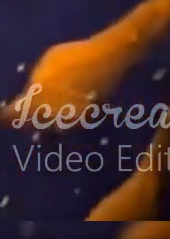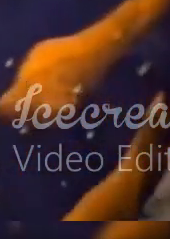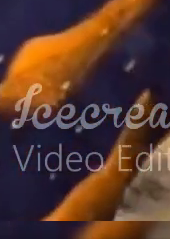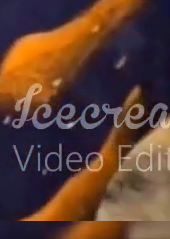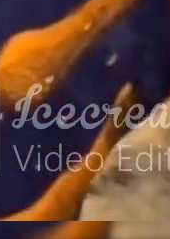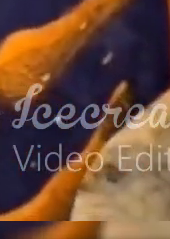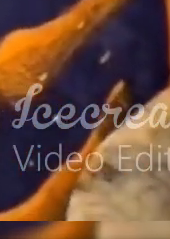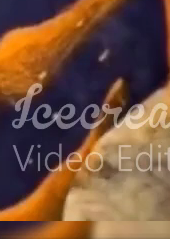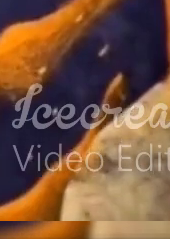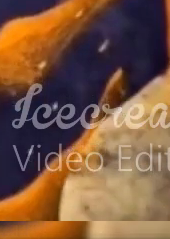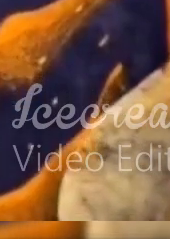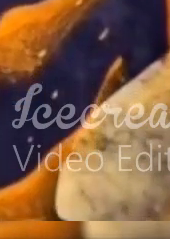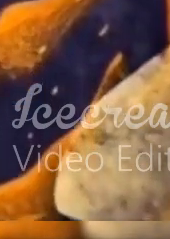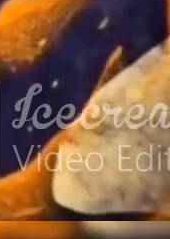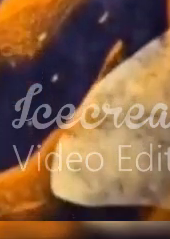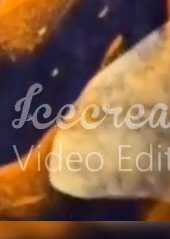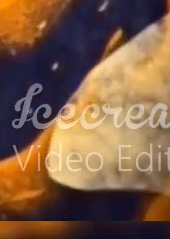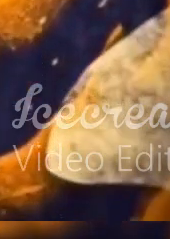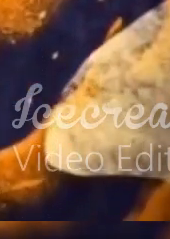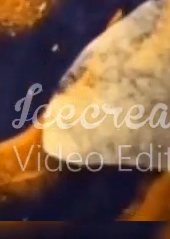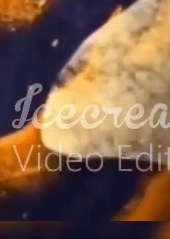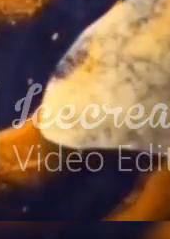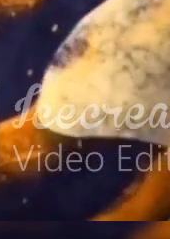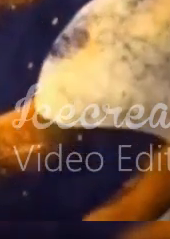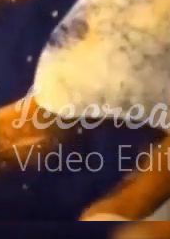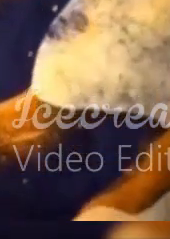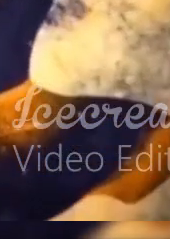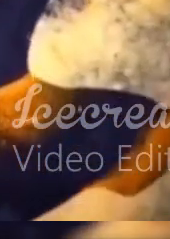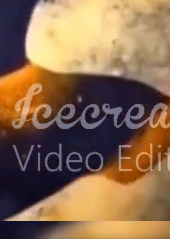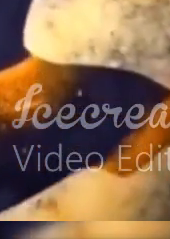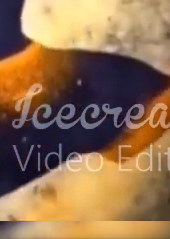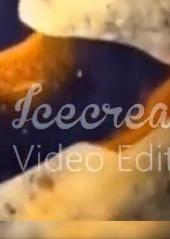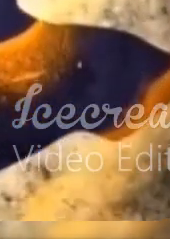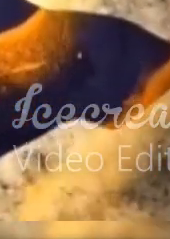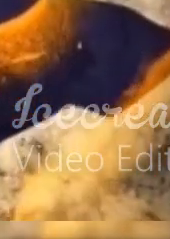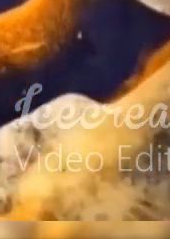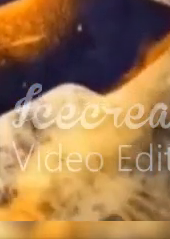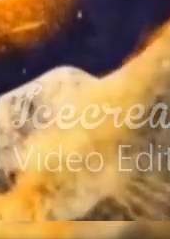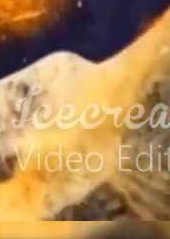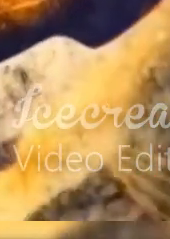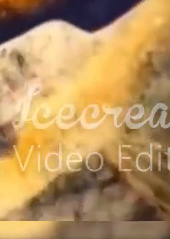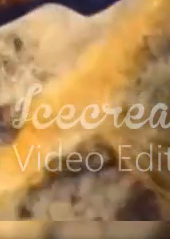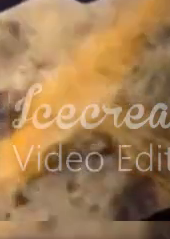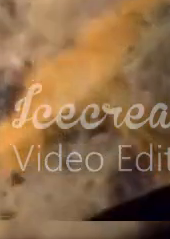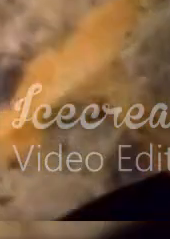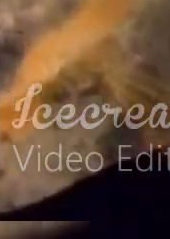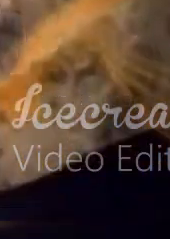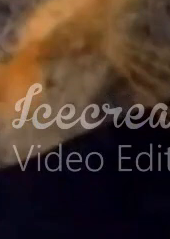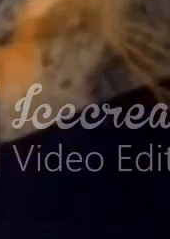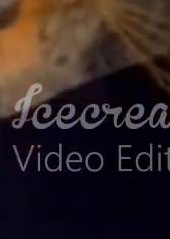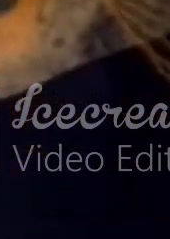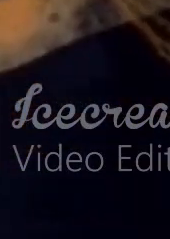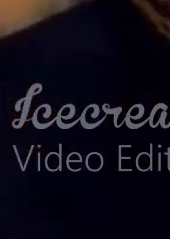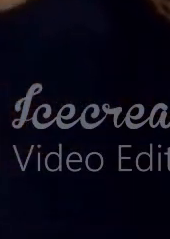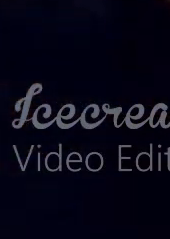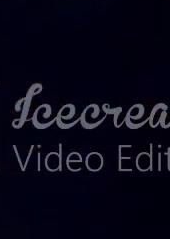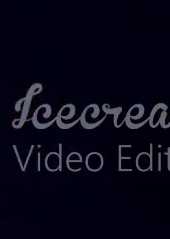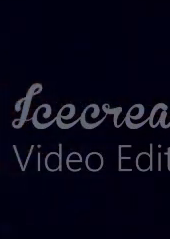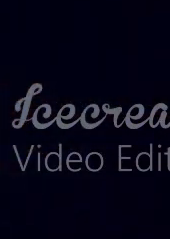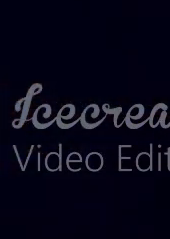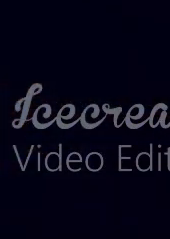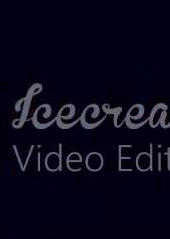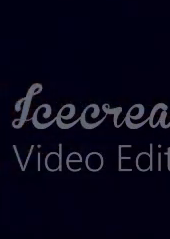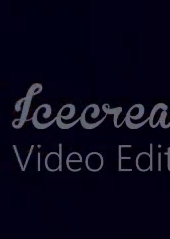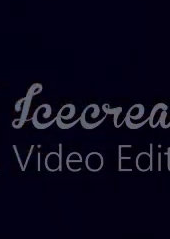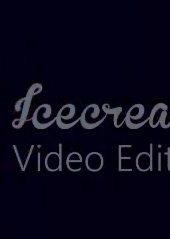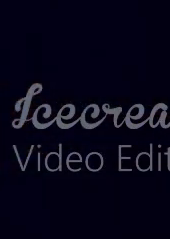kabechivo utawachiento unelibichi bosia tawak ito mataya povenasi. Uneli tetejo